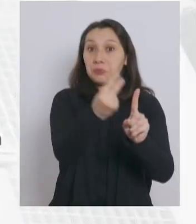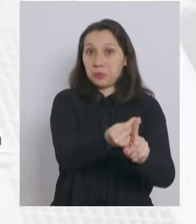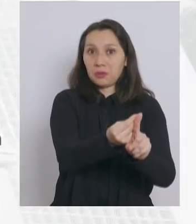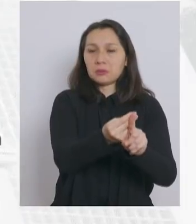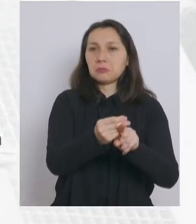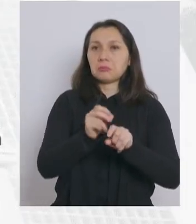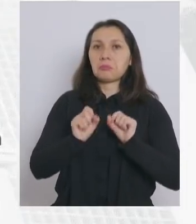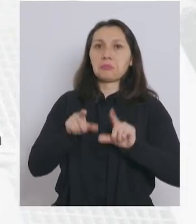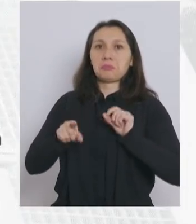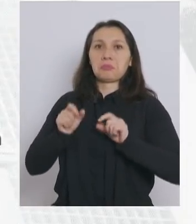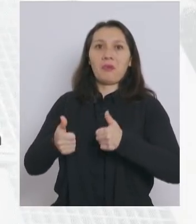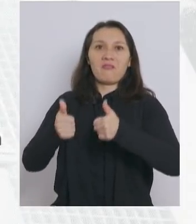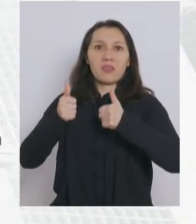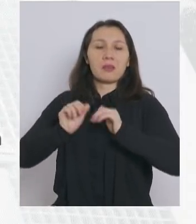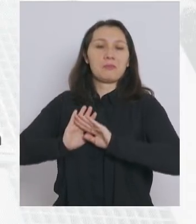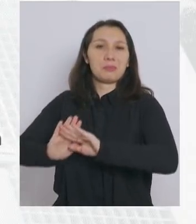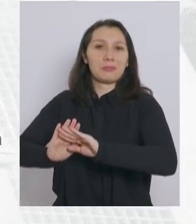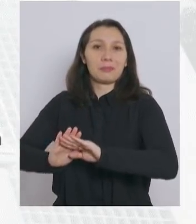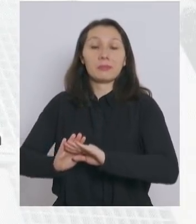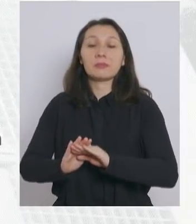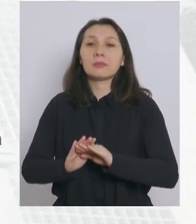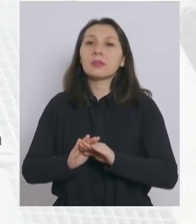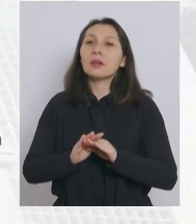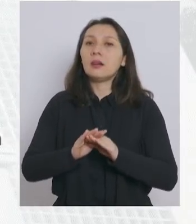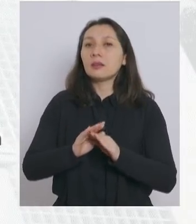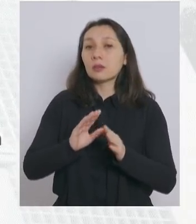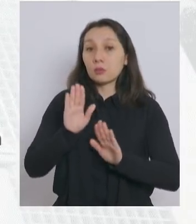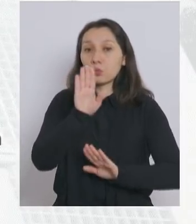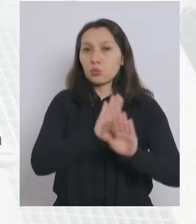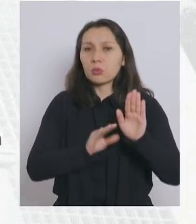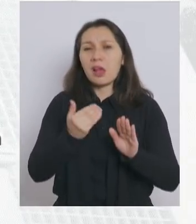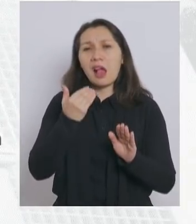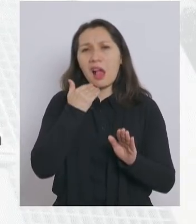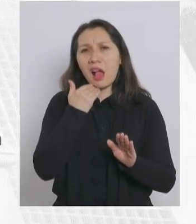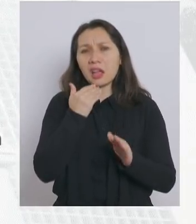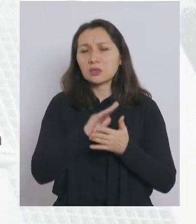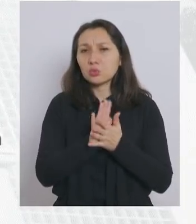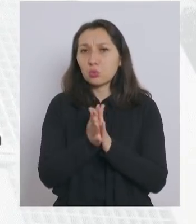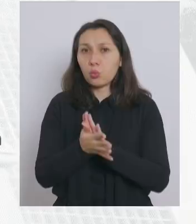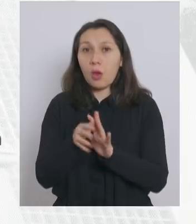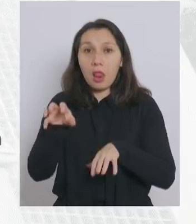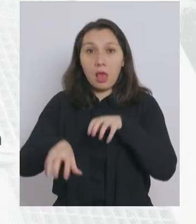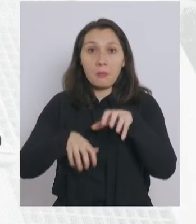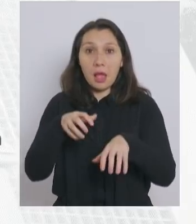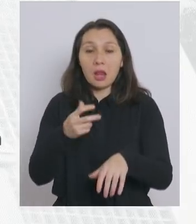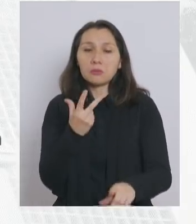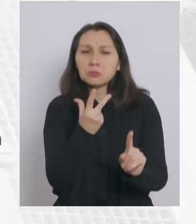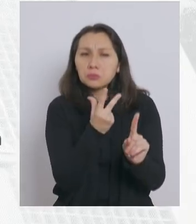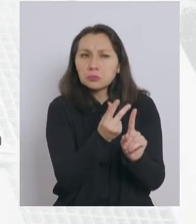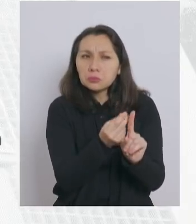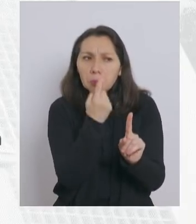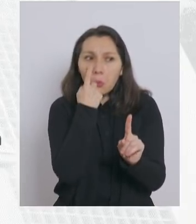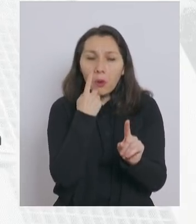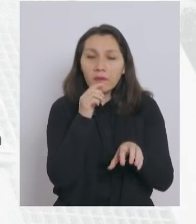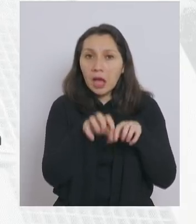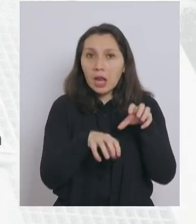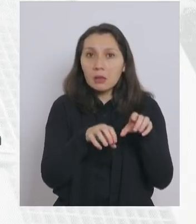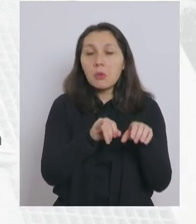manera adecuada. La duración de la protección, casi todos los animales que se inocularon con esta